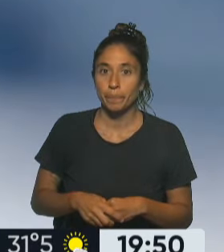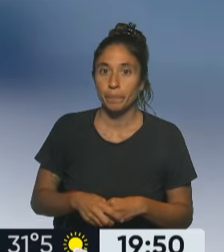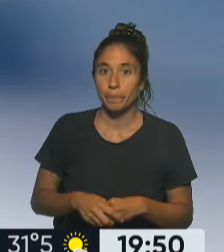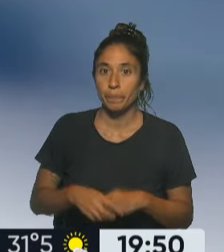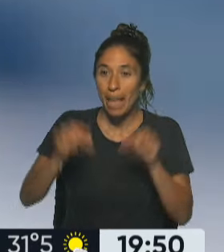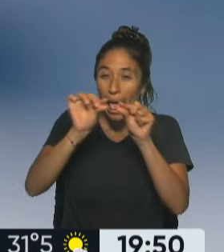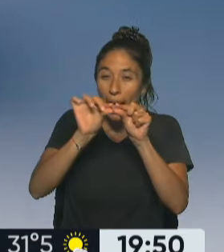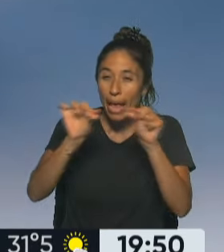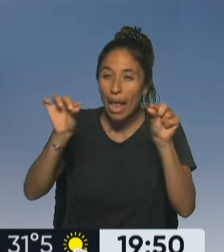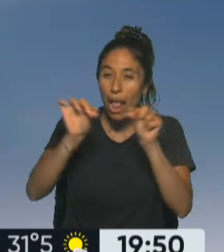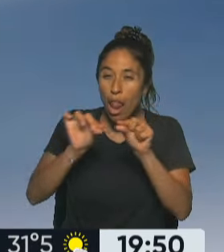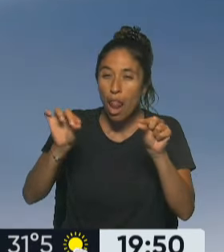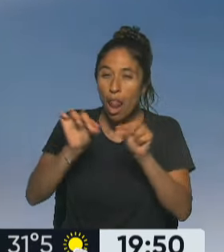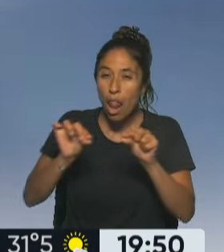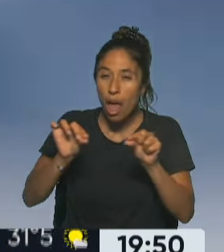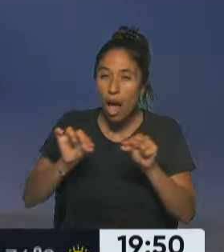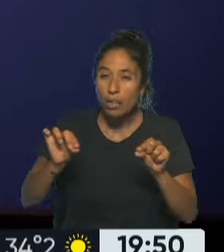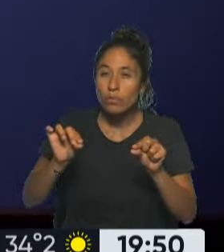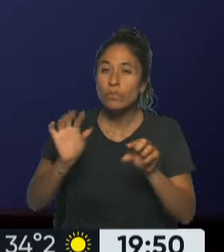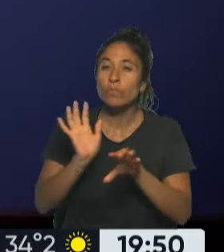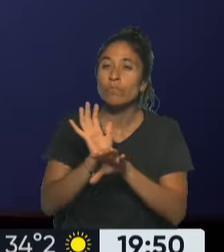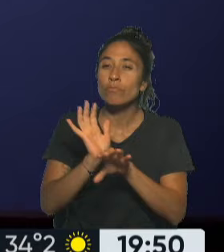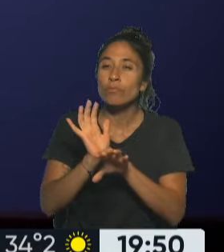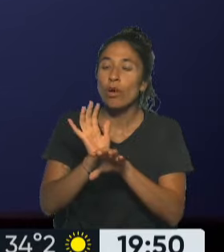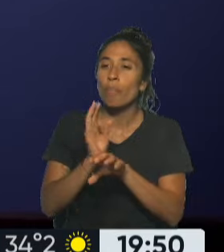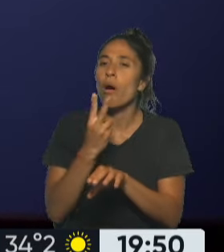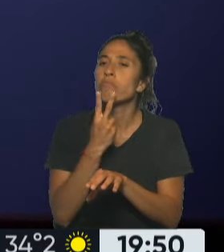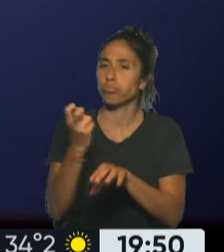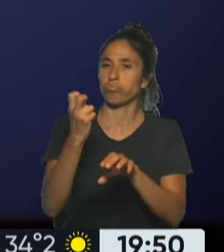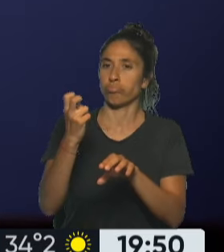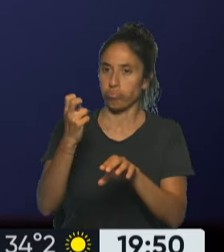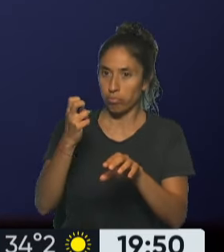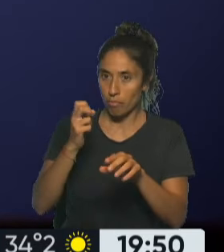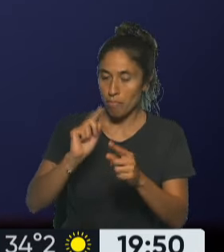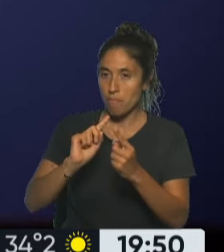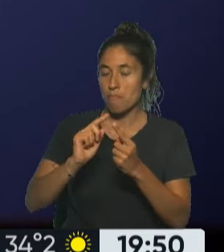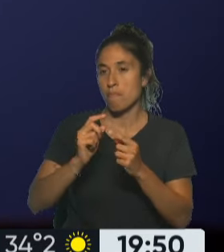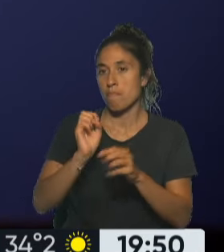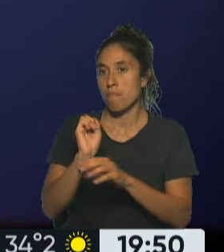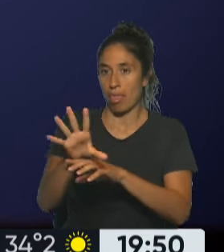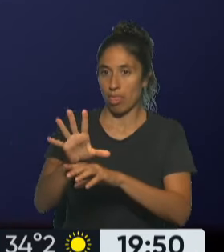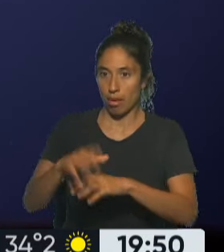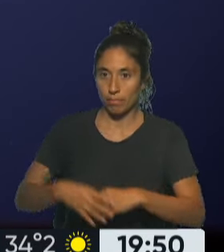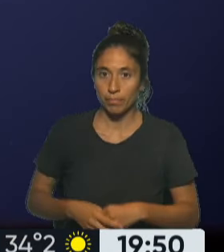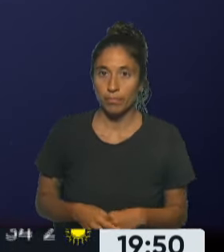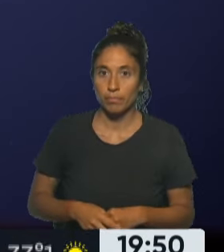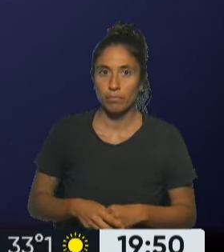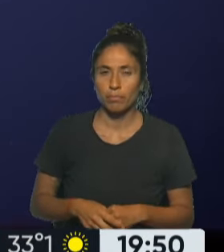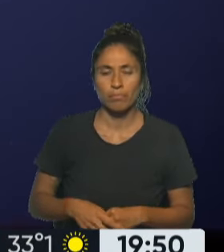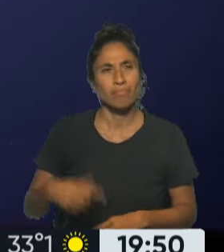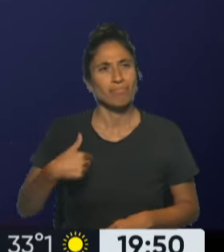hilos finitos que pueden interpretar Traducir estas señales es fascinante te da un poquito de impresión Irina te lo tengo que